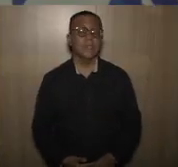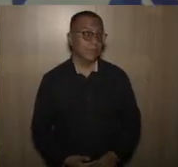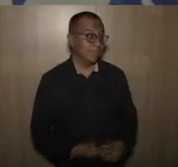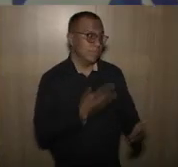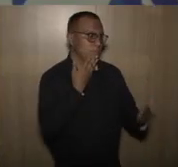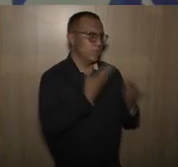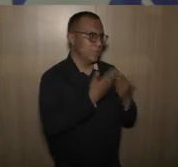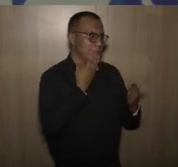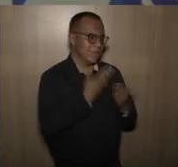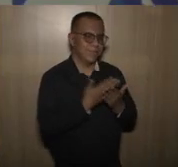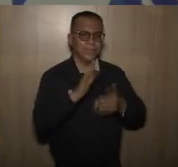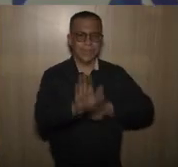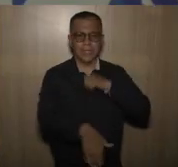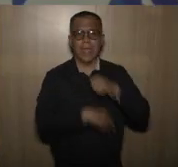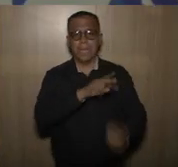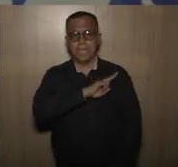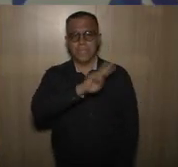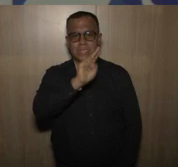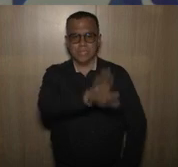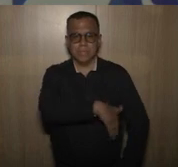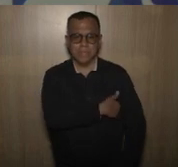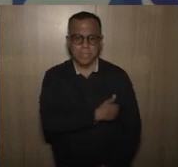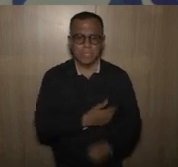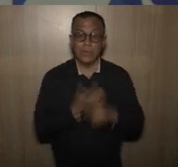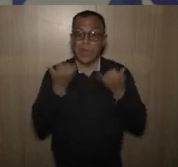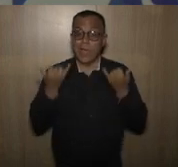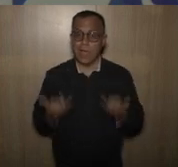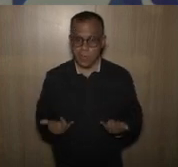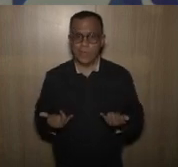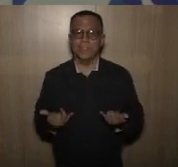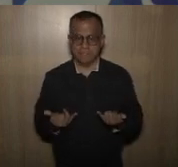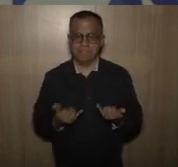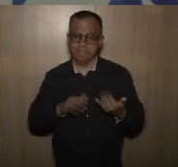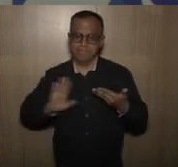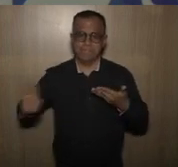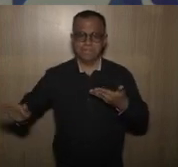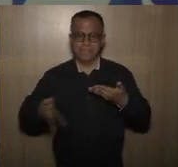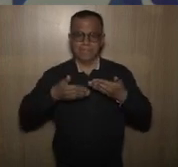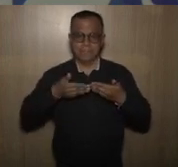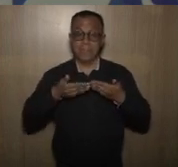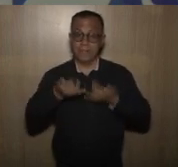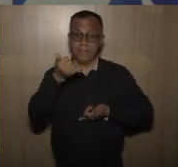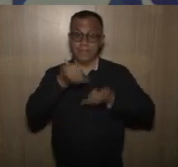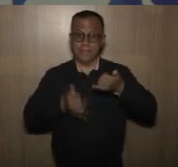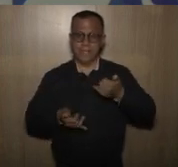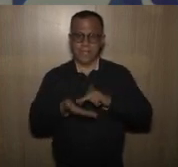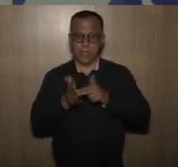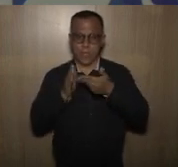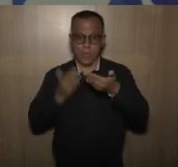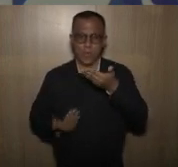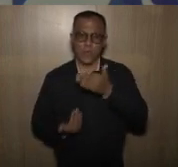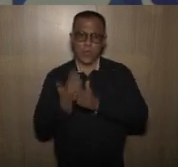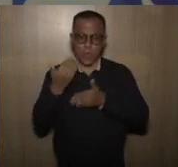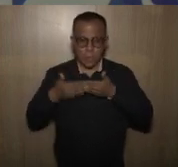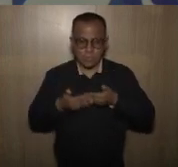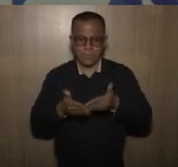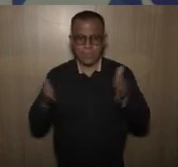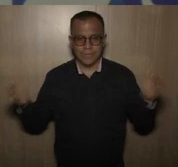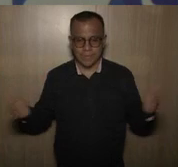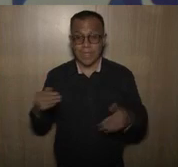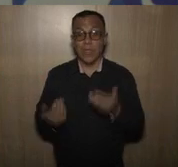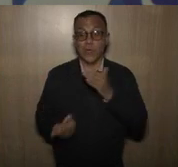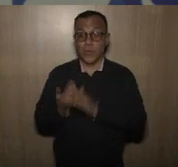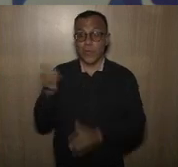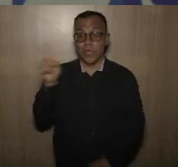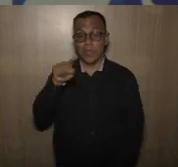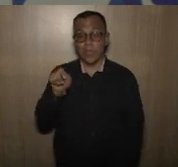Muchísimas gracias, señor viceministro. Hemos llegado así al cierre de este lanzamiento de la plataforma Nuevos SACES, en